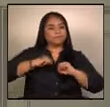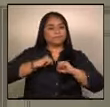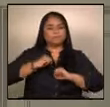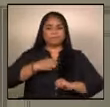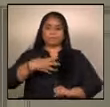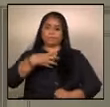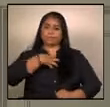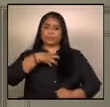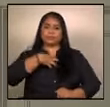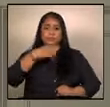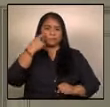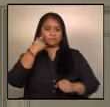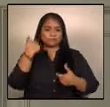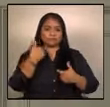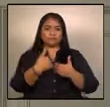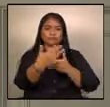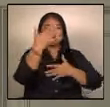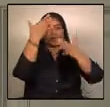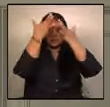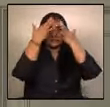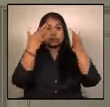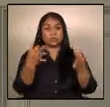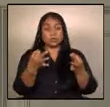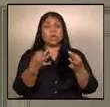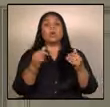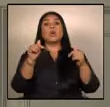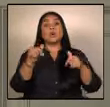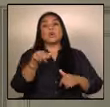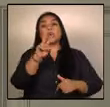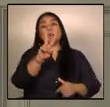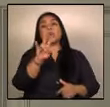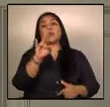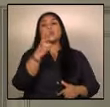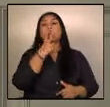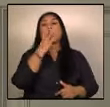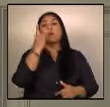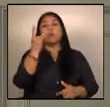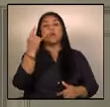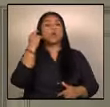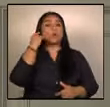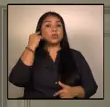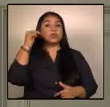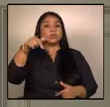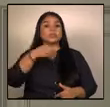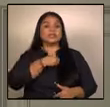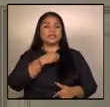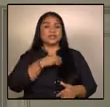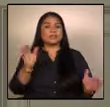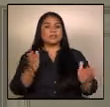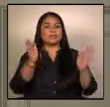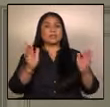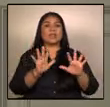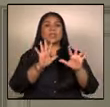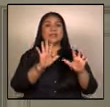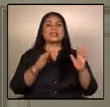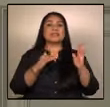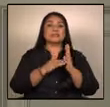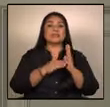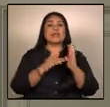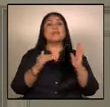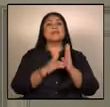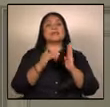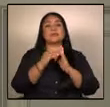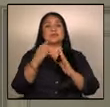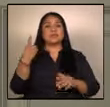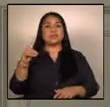en sus manos. Huge quiere motivar la llegada de unos 10 mil millones de dólares en nuevas